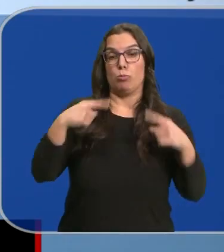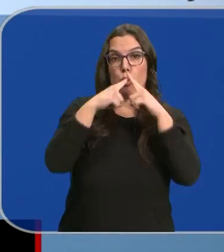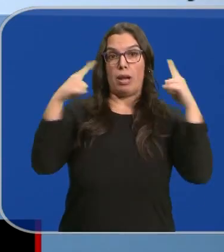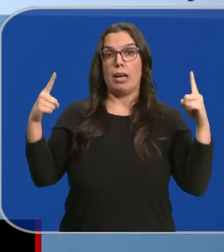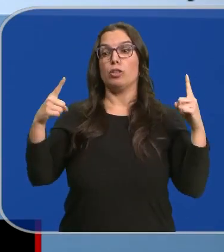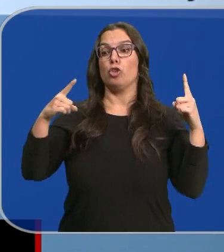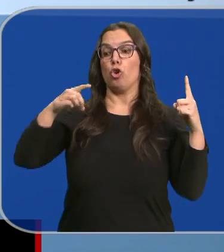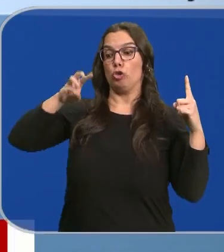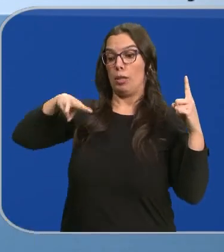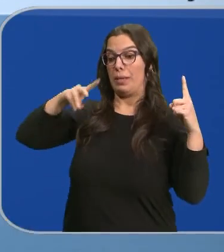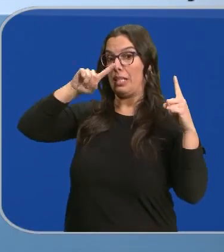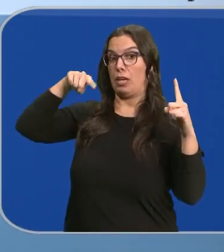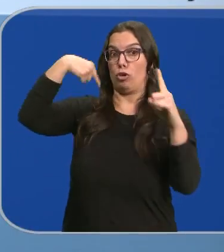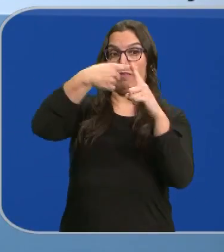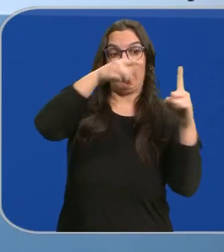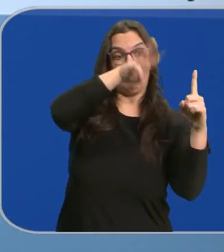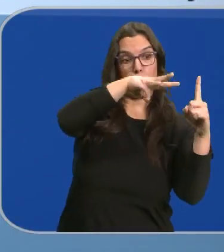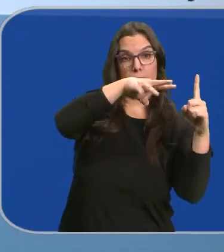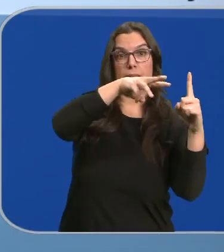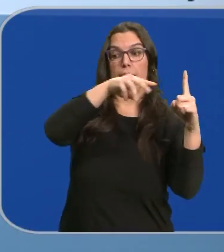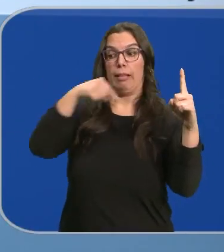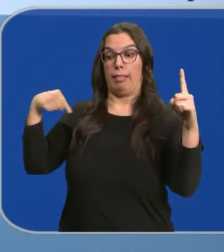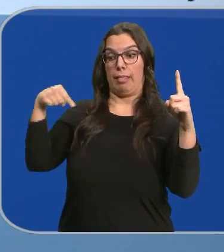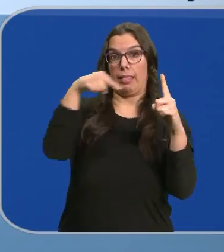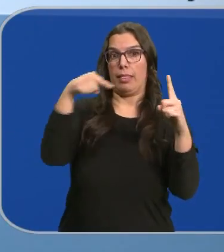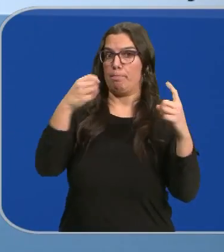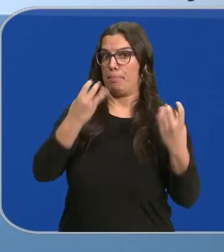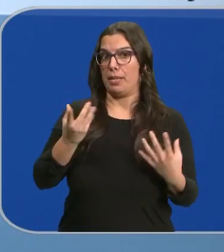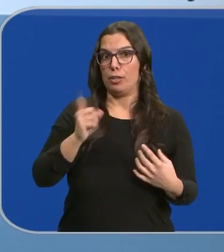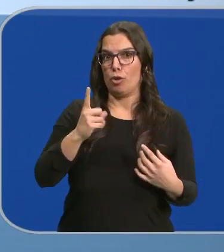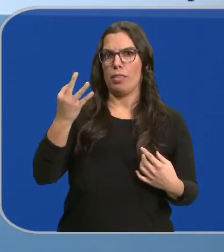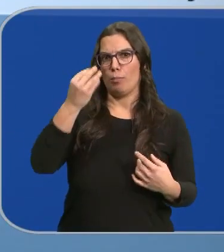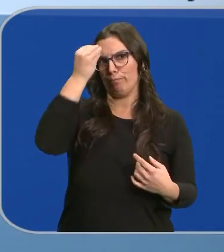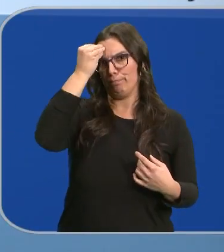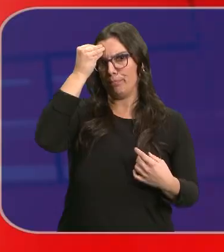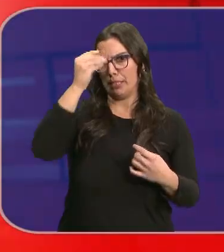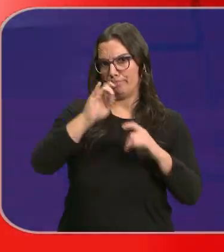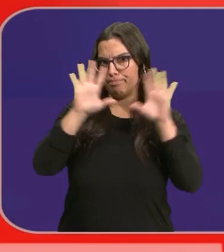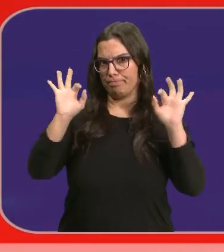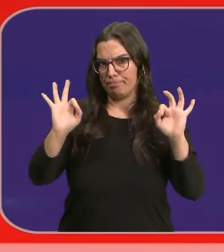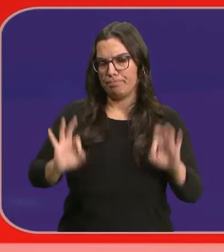el primero del que viene pues no van a ser trimestres buenos y esto tenemos que ser conscientes.